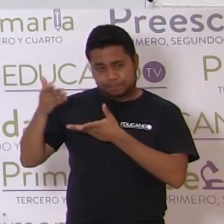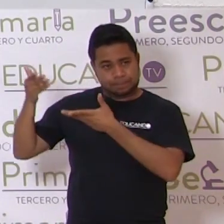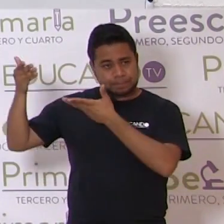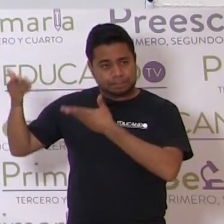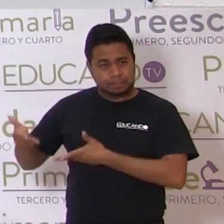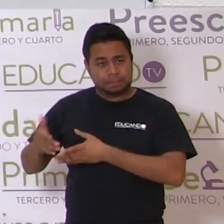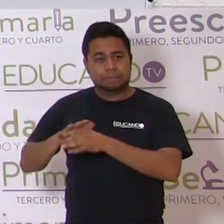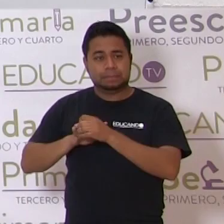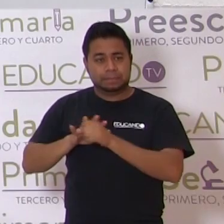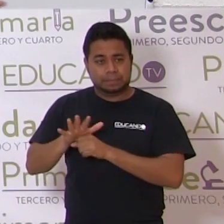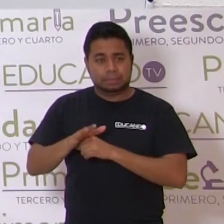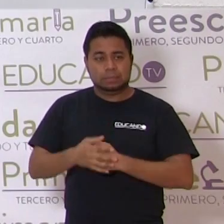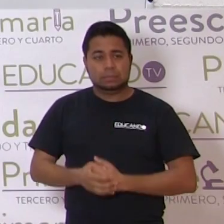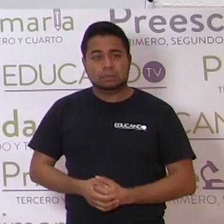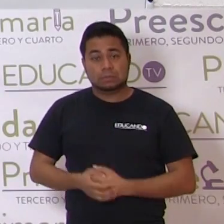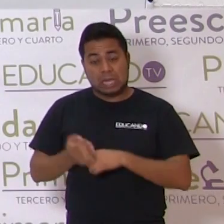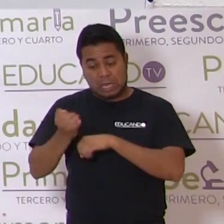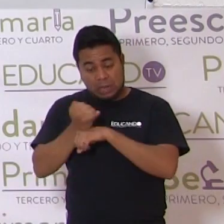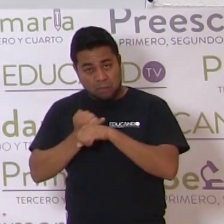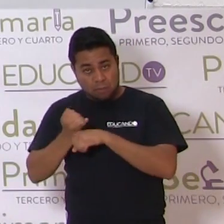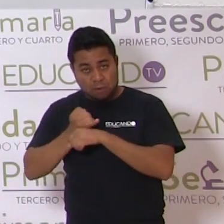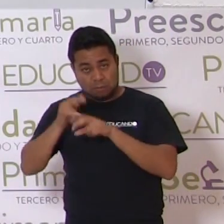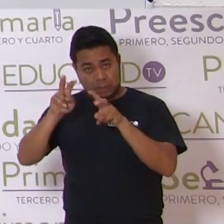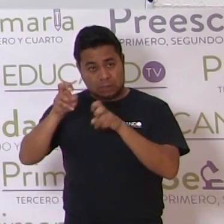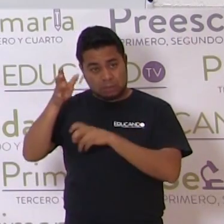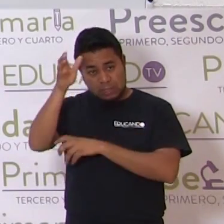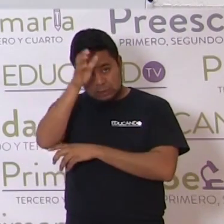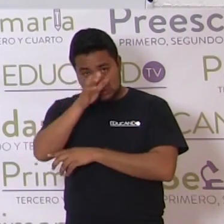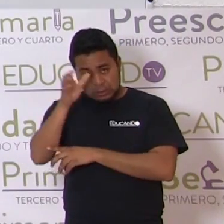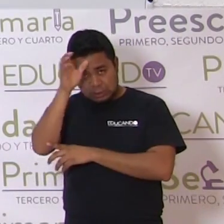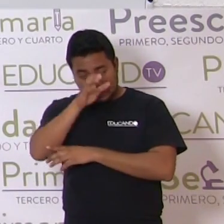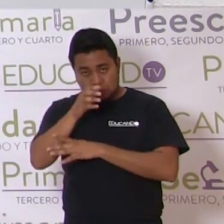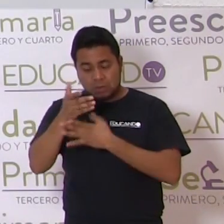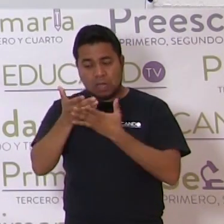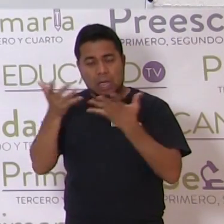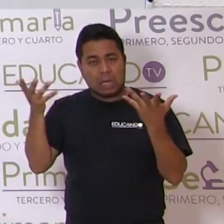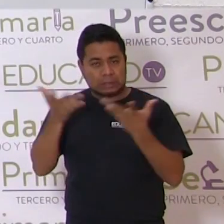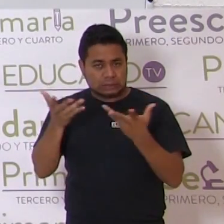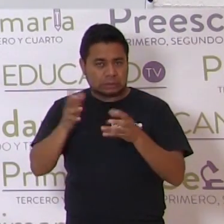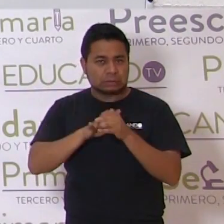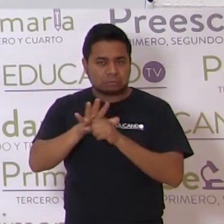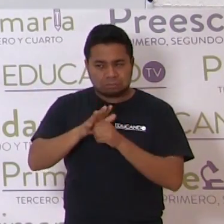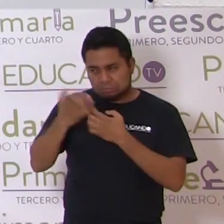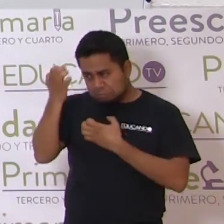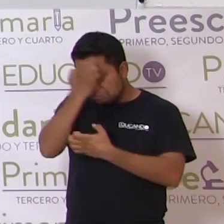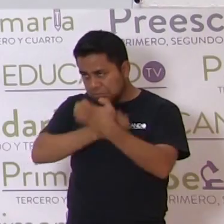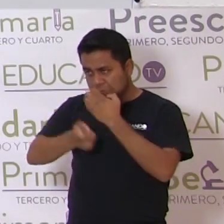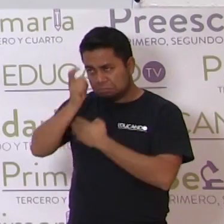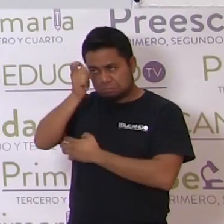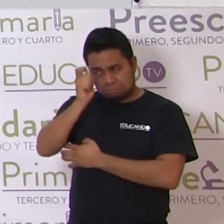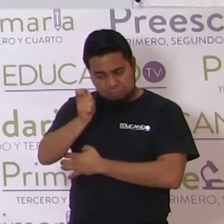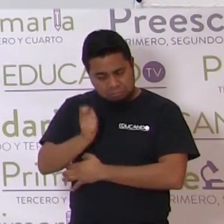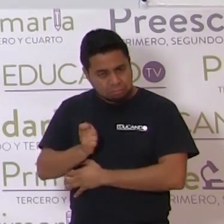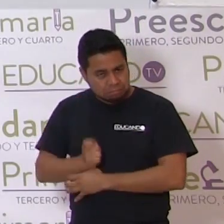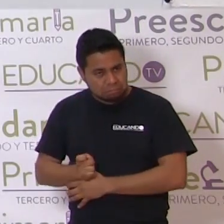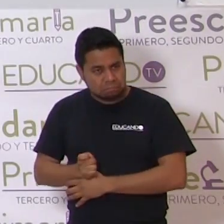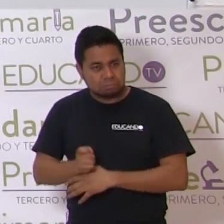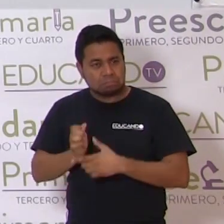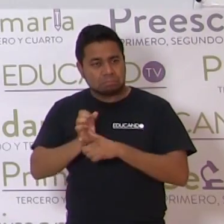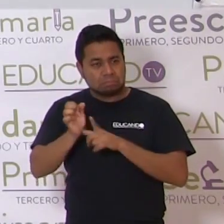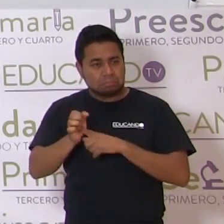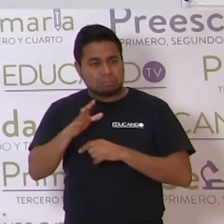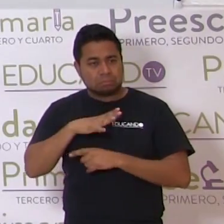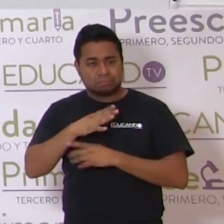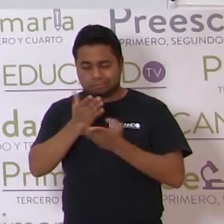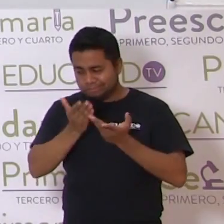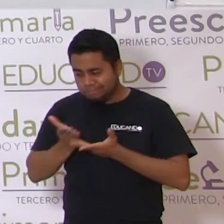el ejemplo es un informe científico y lo que vamos a hacer es analizarlo. Entonces vamos a pasar de